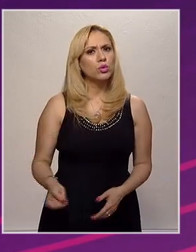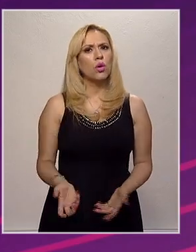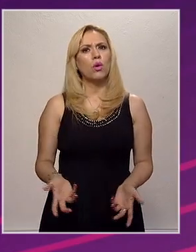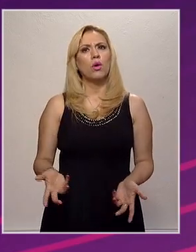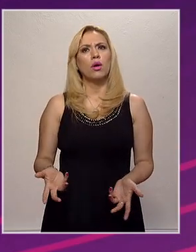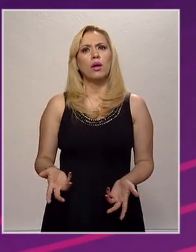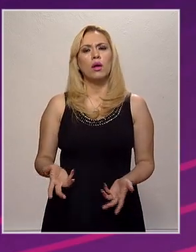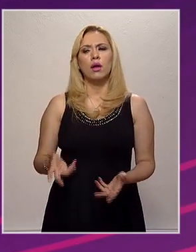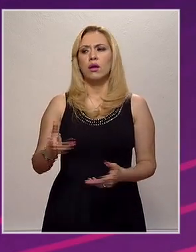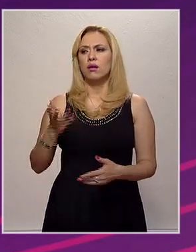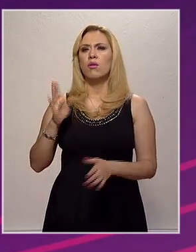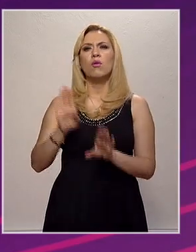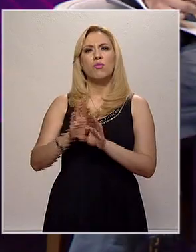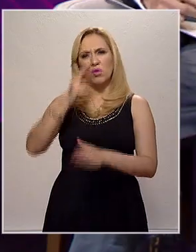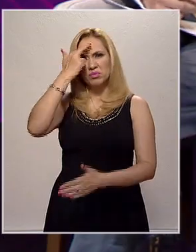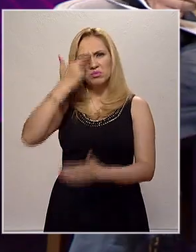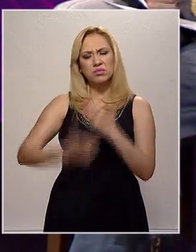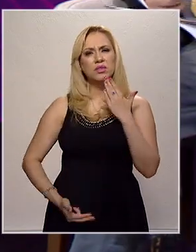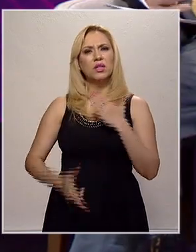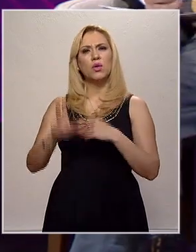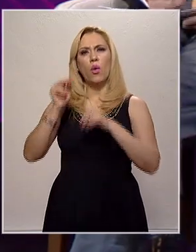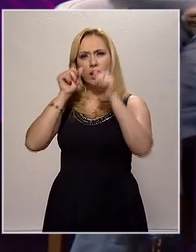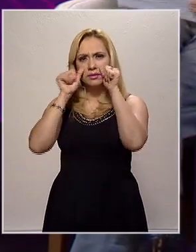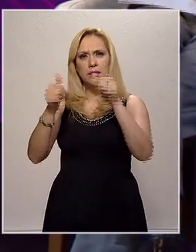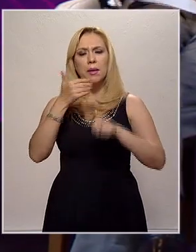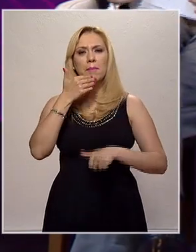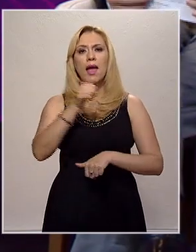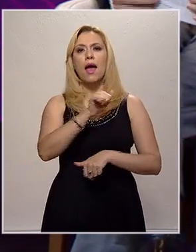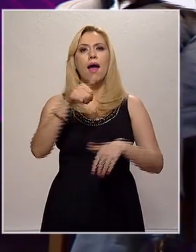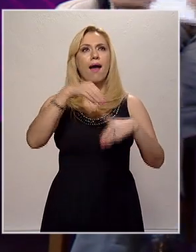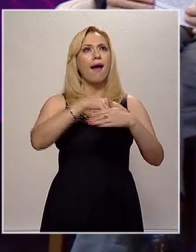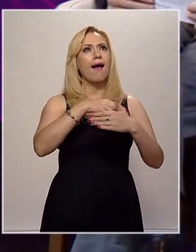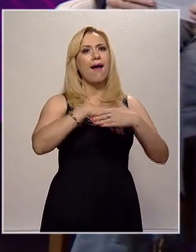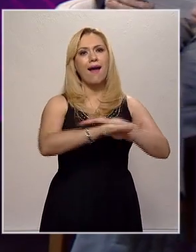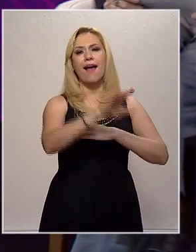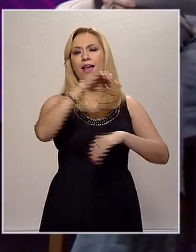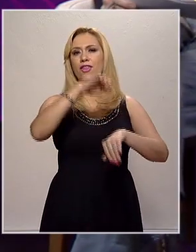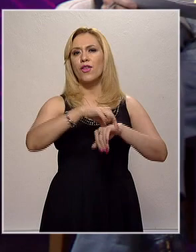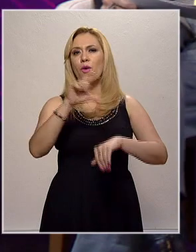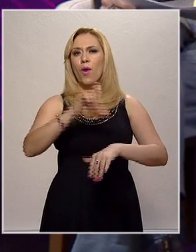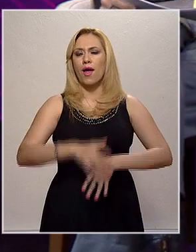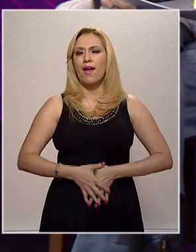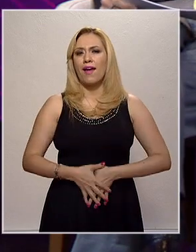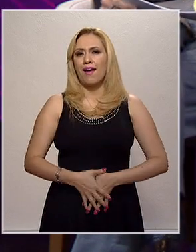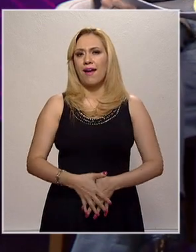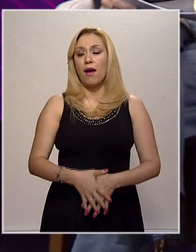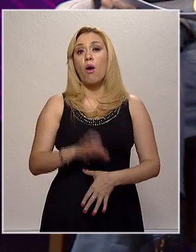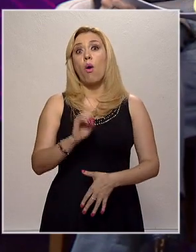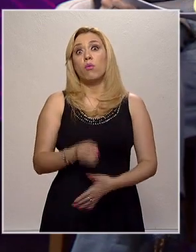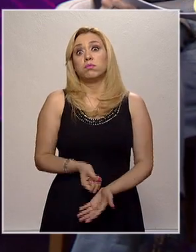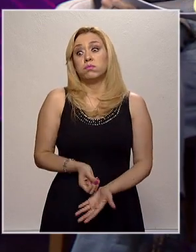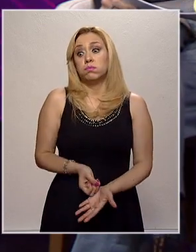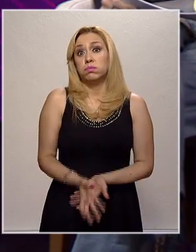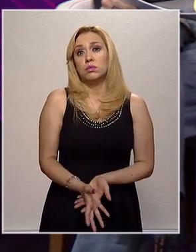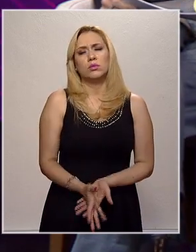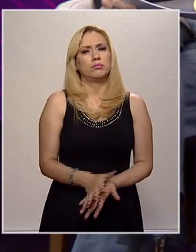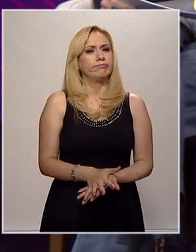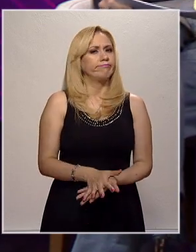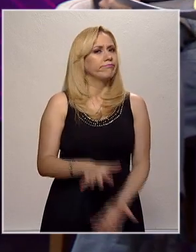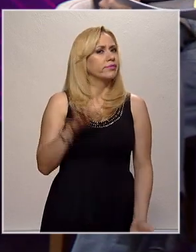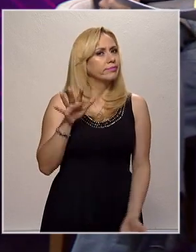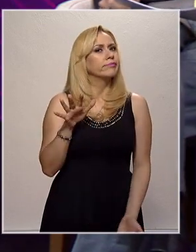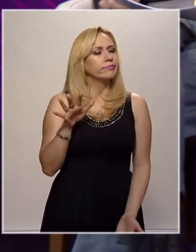son objeto muchas mujeres en los servicios de salud reproductiva, sobre todo durante la atención del parto. Hay toda una